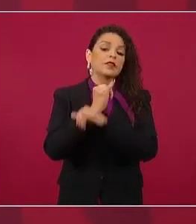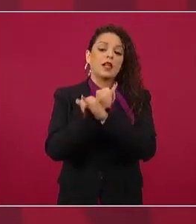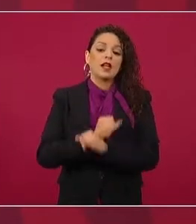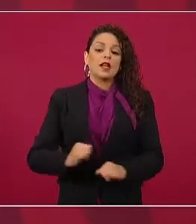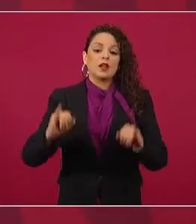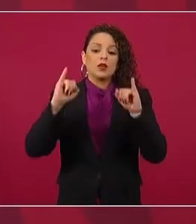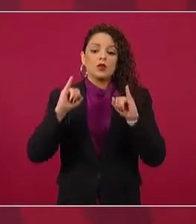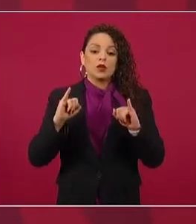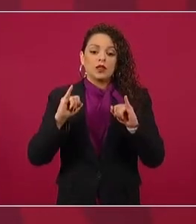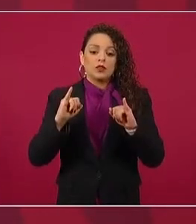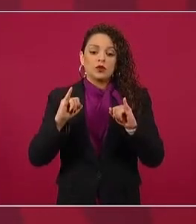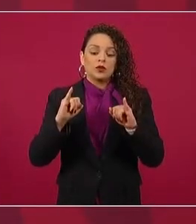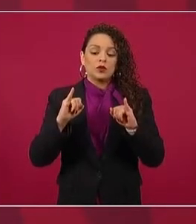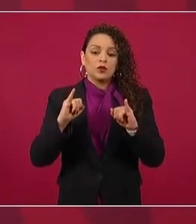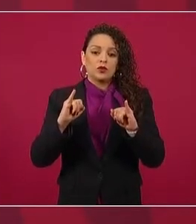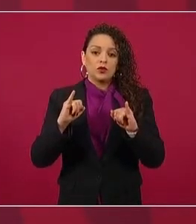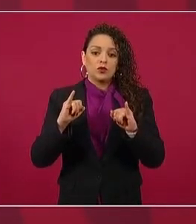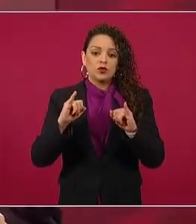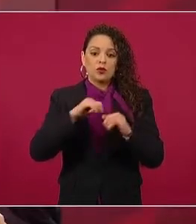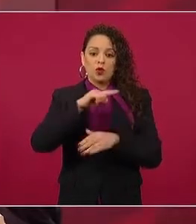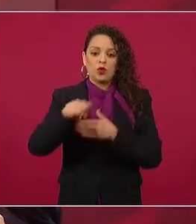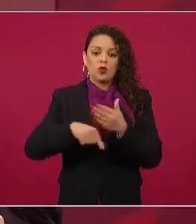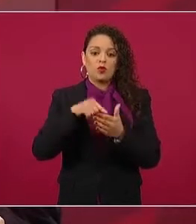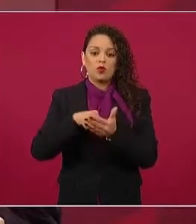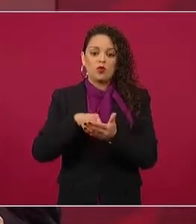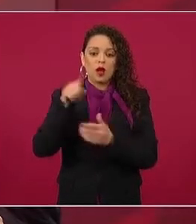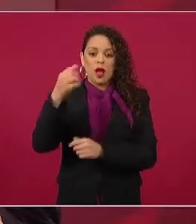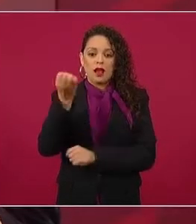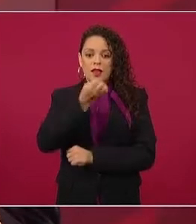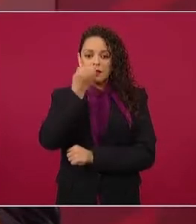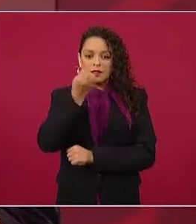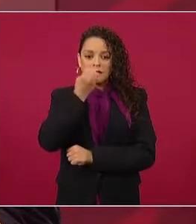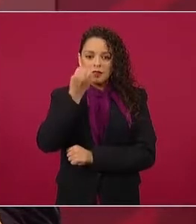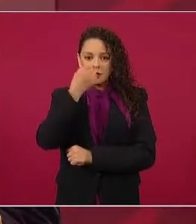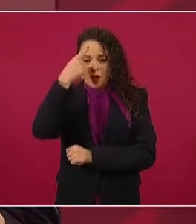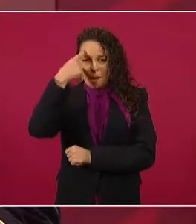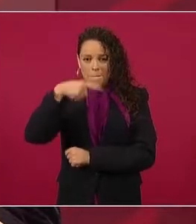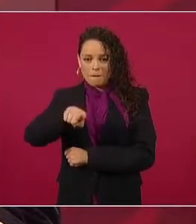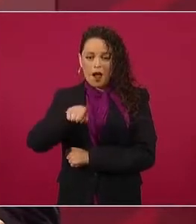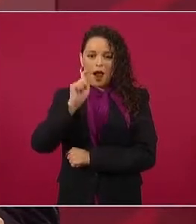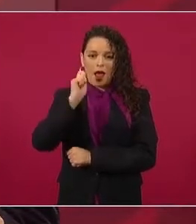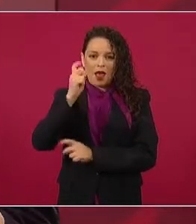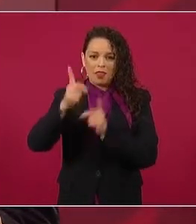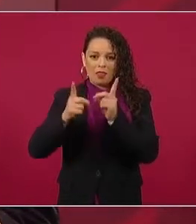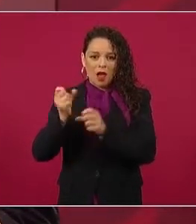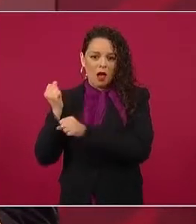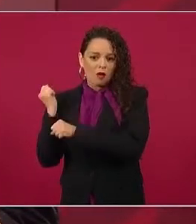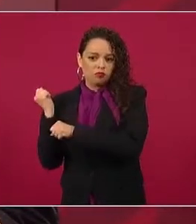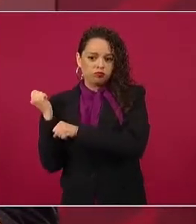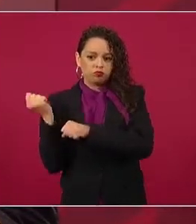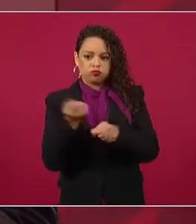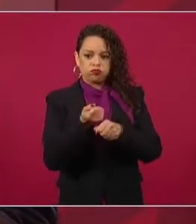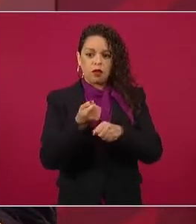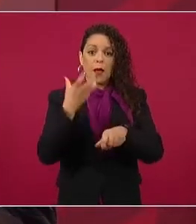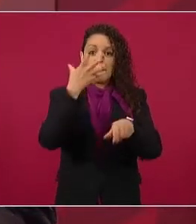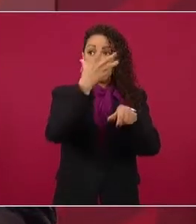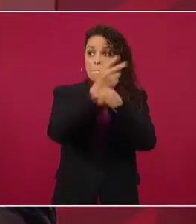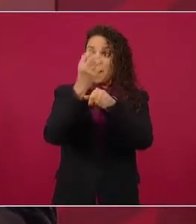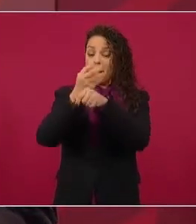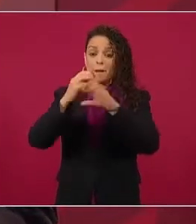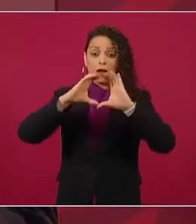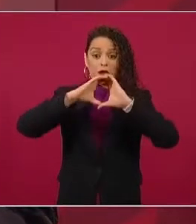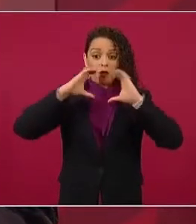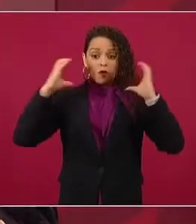inauguración de la escuela de béisbol, la rehabilitación del estadio